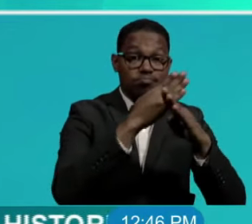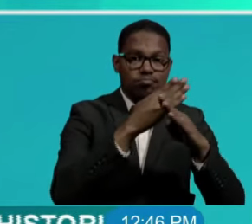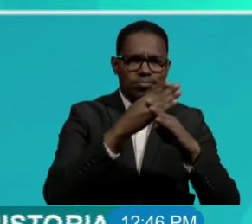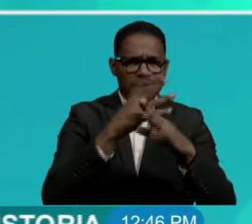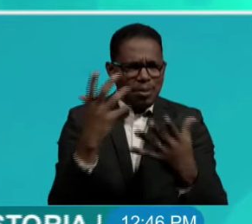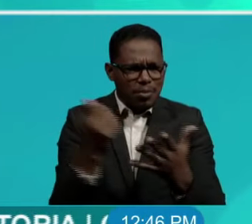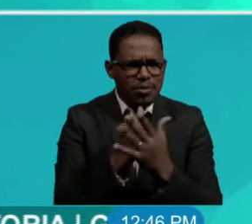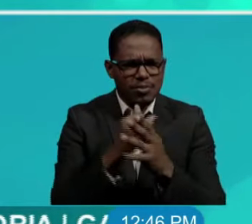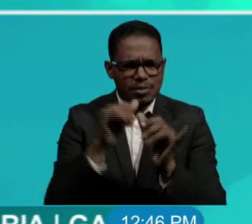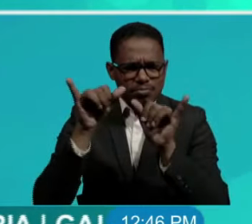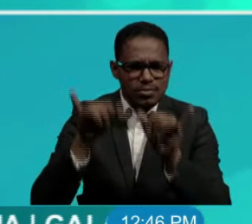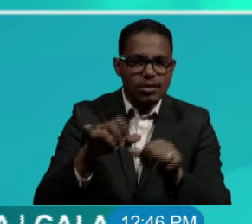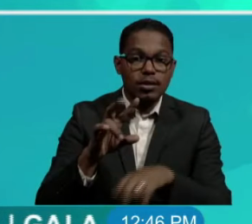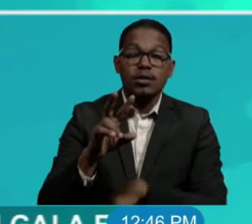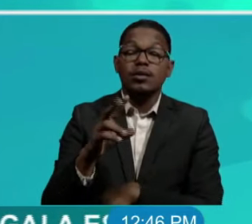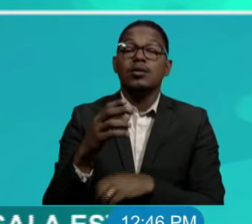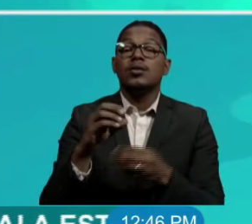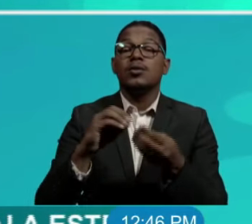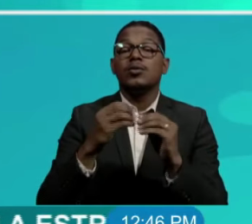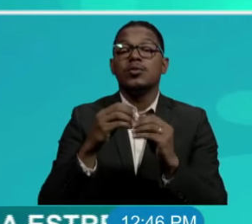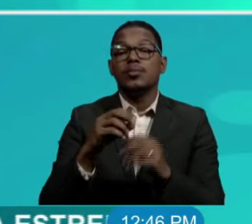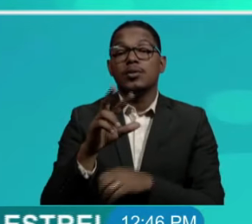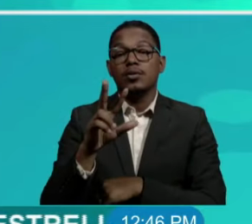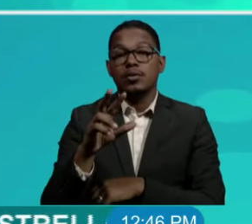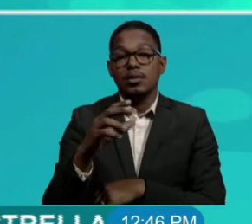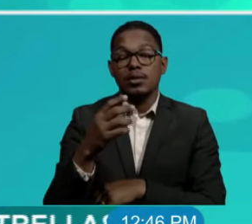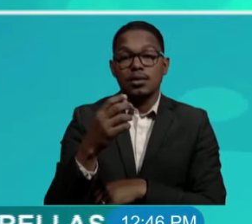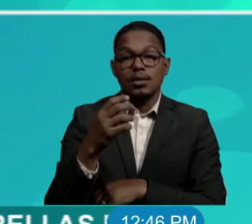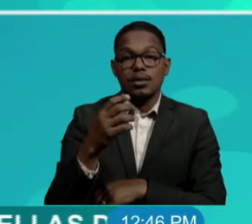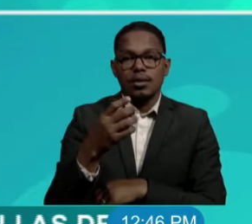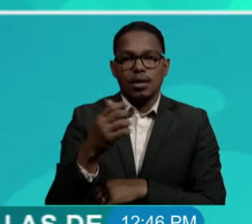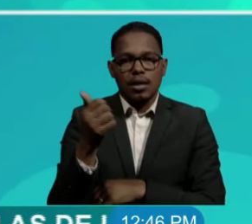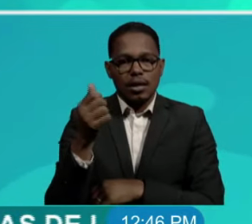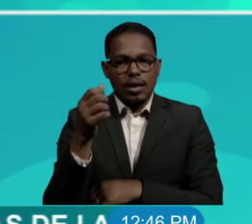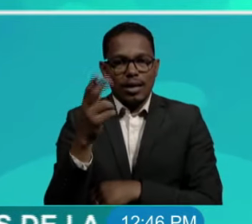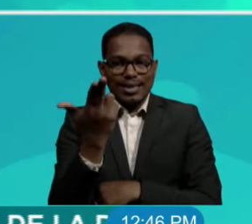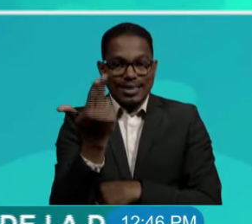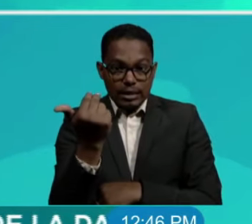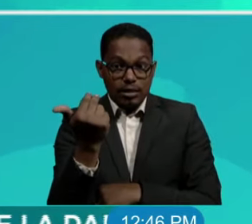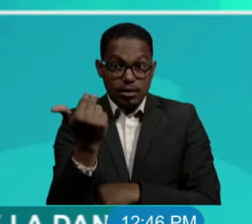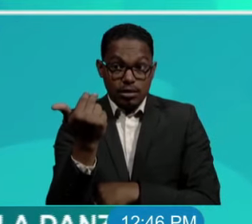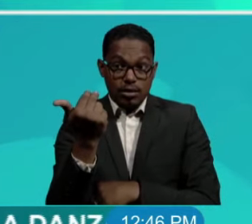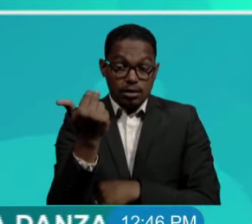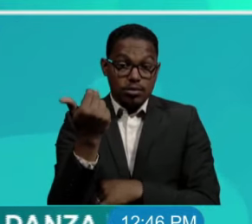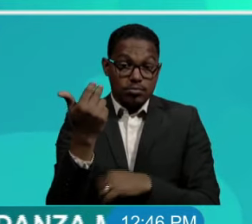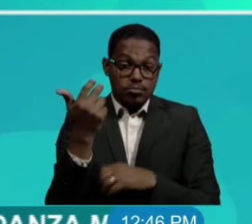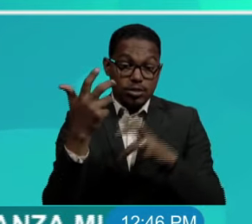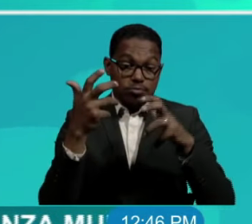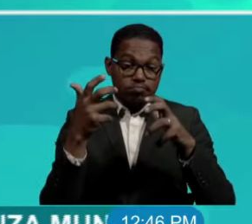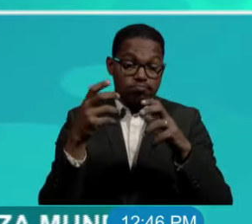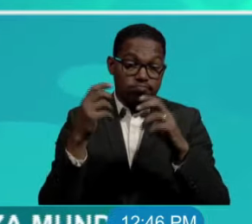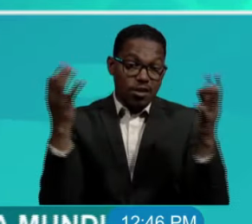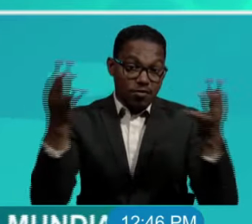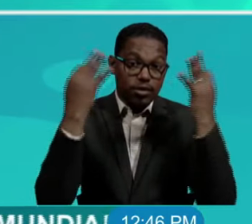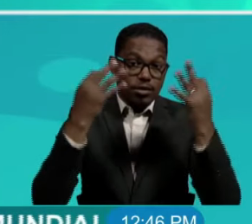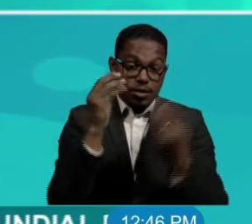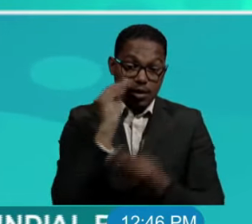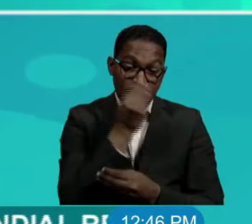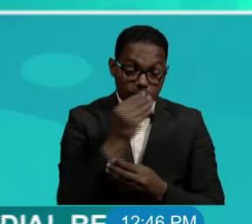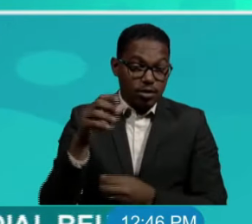presente en la 13ª versión del Festival de las Flores en este municipio de la provincia de La Vega. Enrique